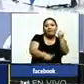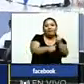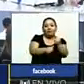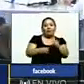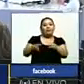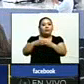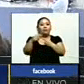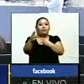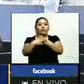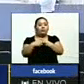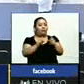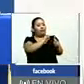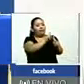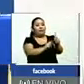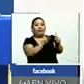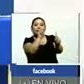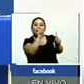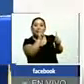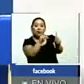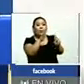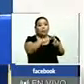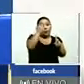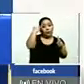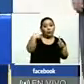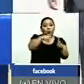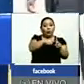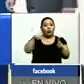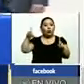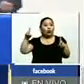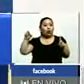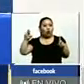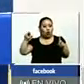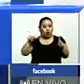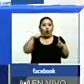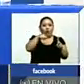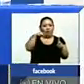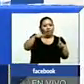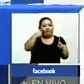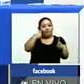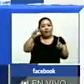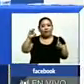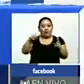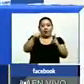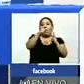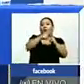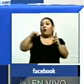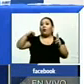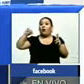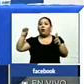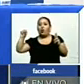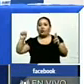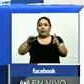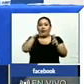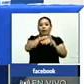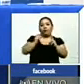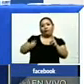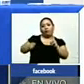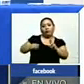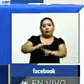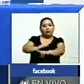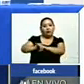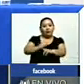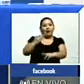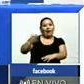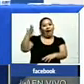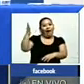fueron cuestionados en varios temas. Dora Martínez de Barahona, fiscal auxiliar. José Gerardo Hernández, abogado defensor durante el antejuicio